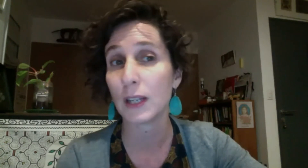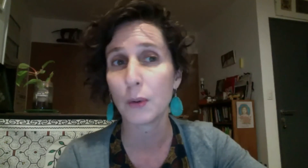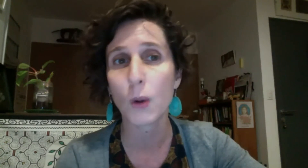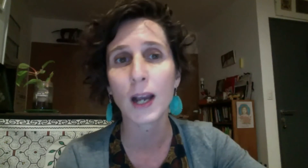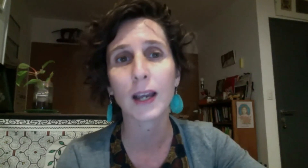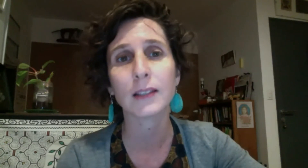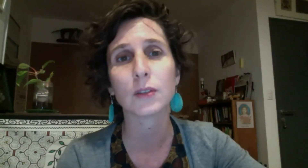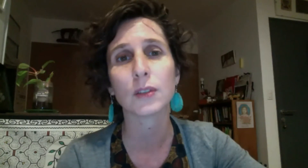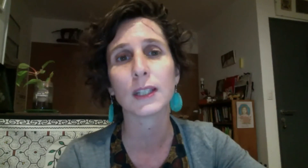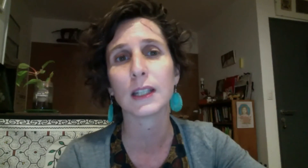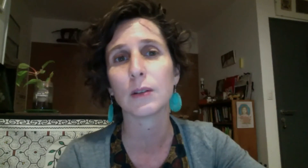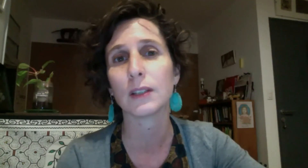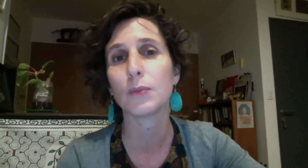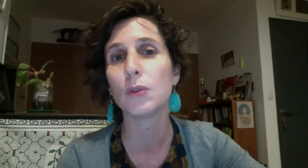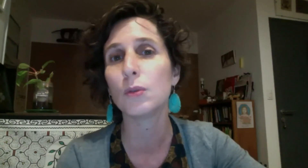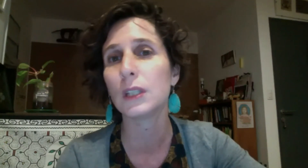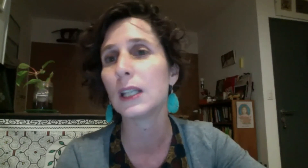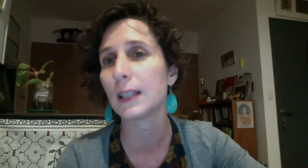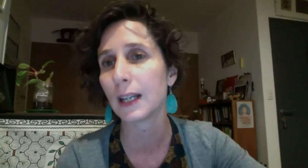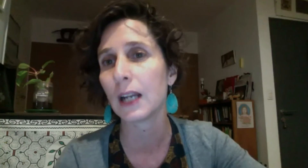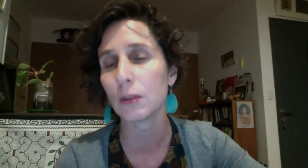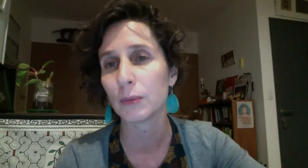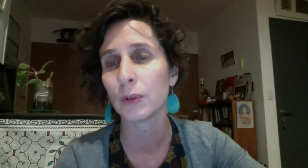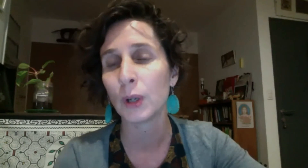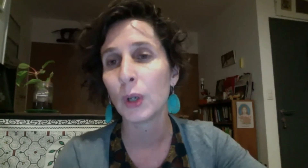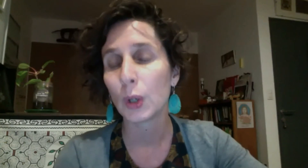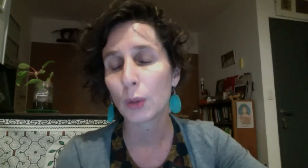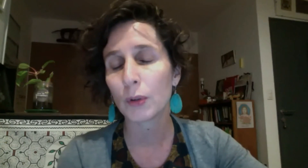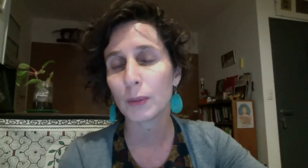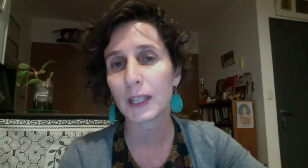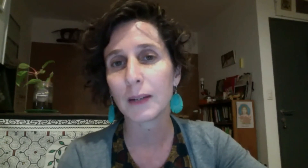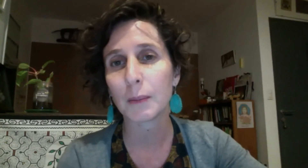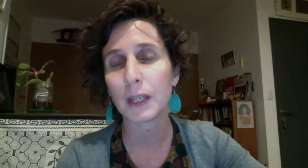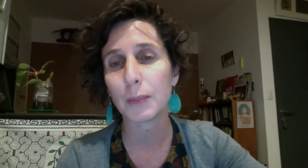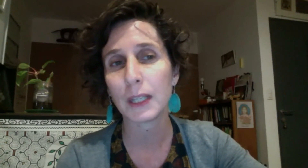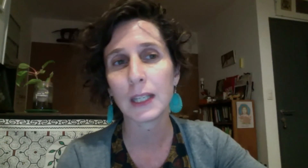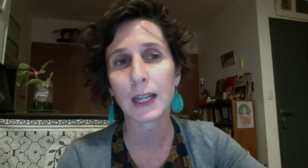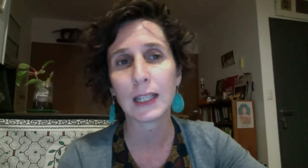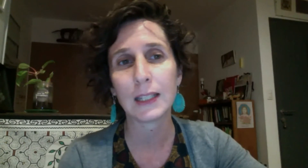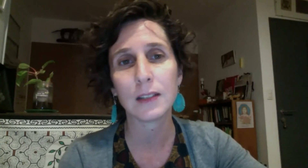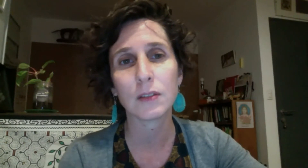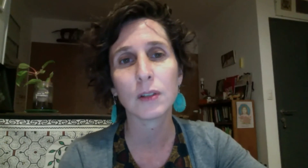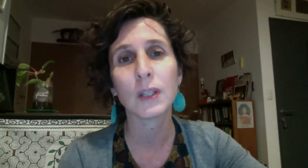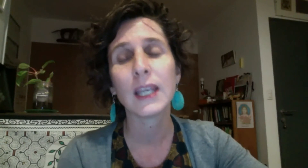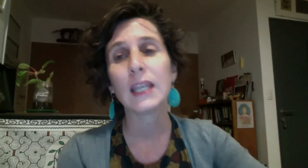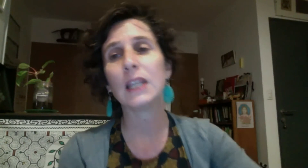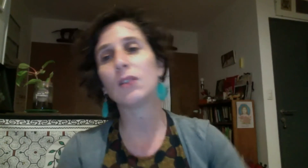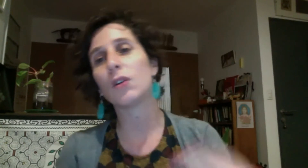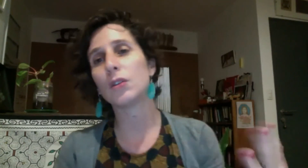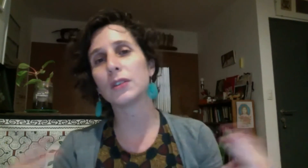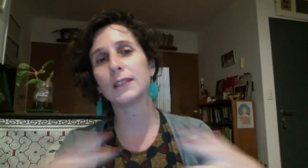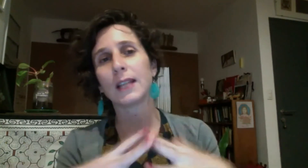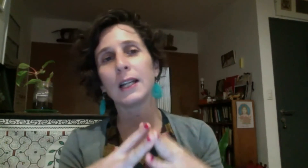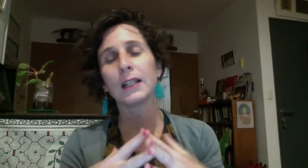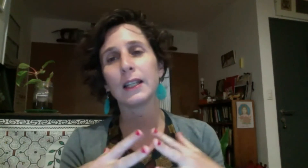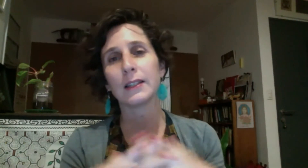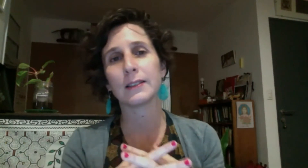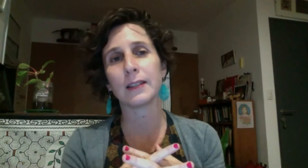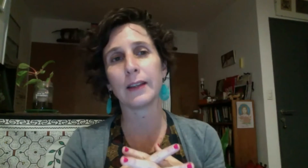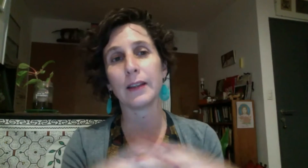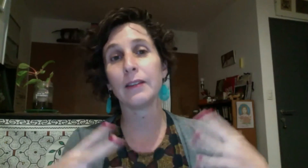diversos lenguajes, cosa que creo que es muy útil e integral, como comentaba Maripili al inicio, y todos